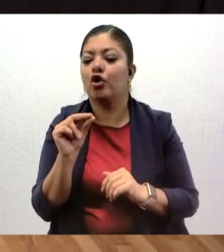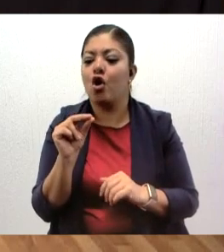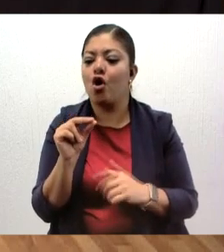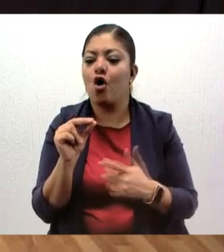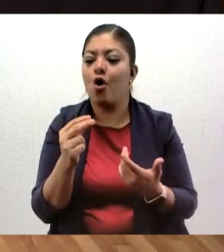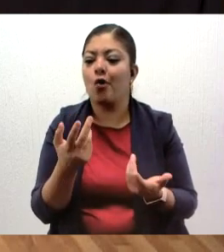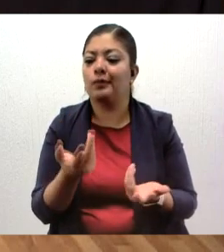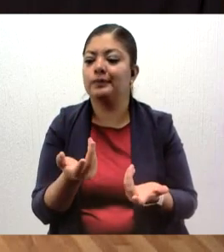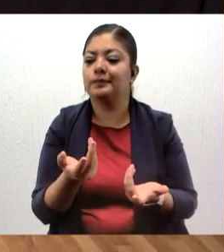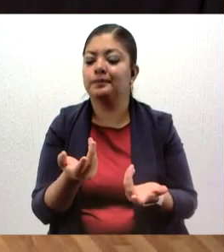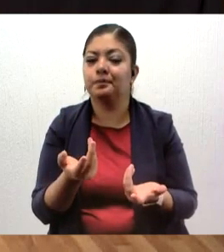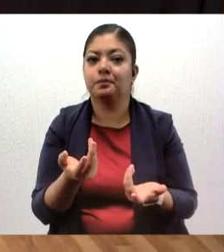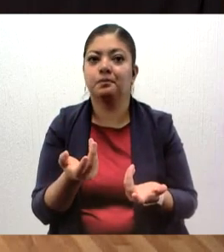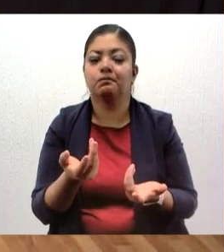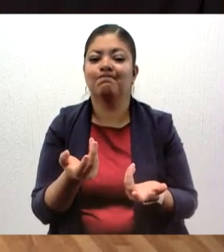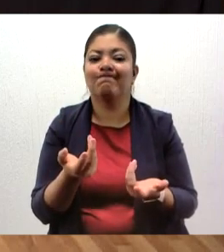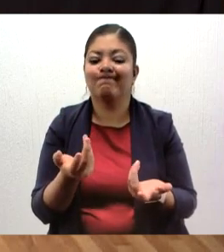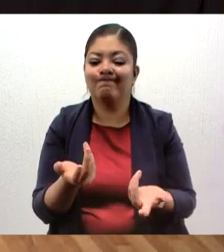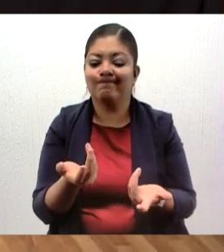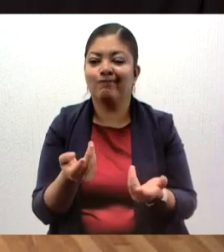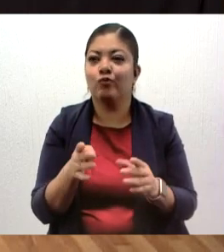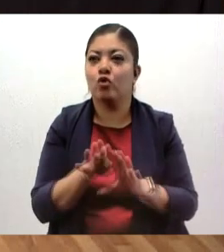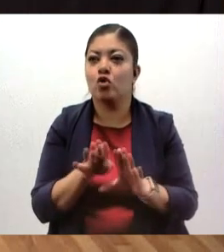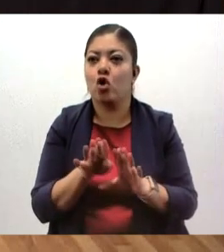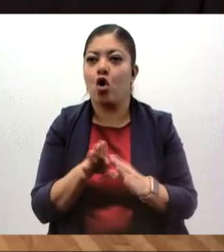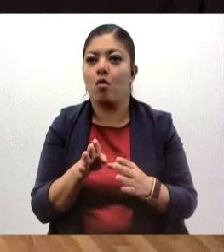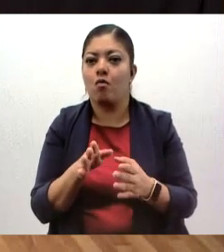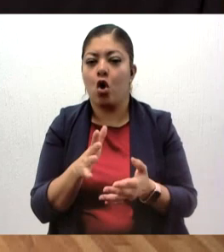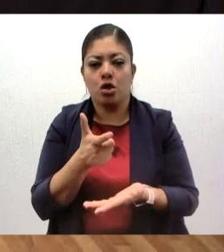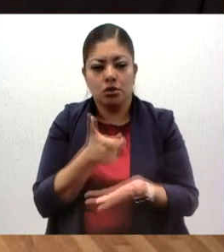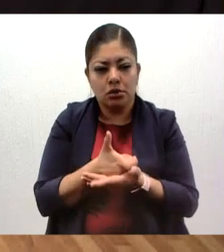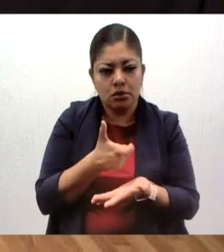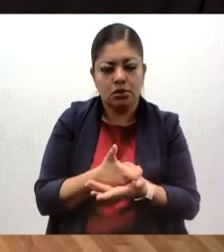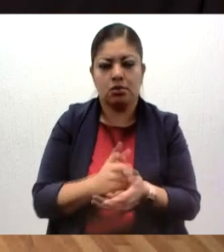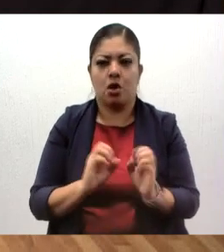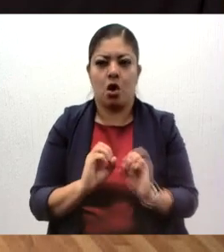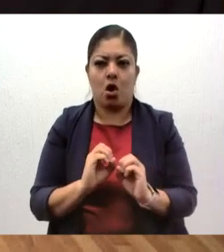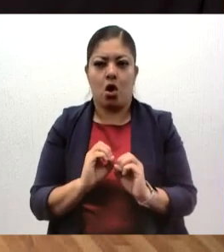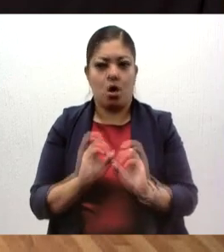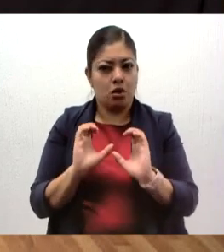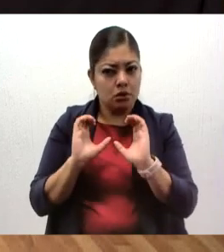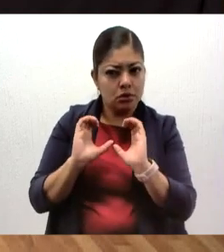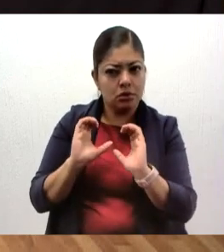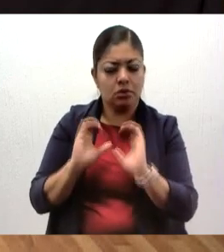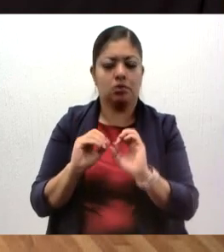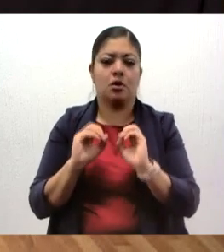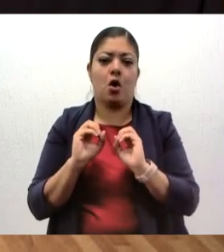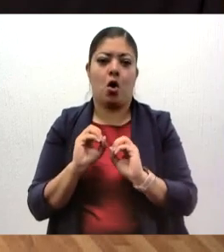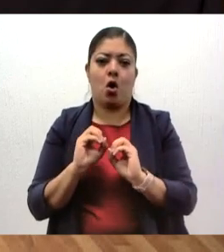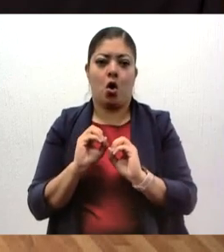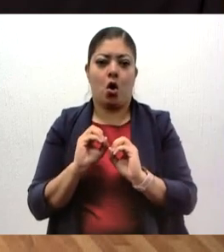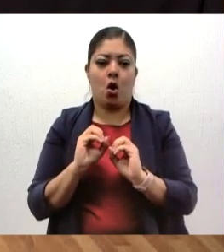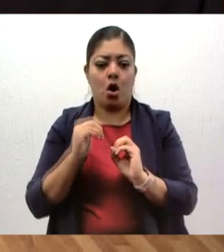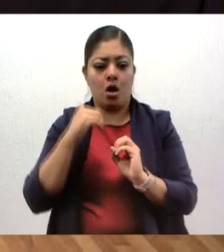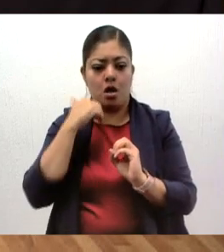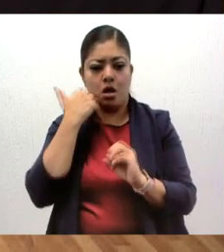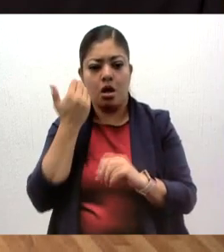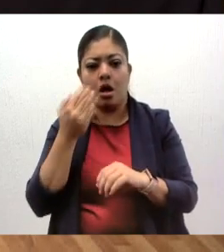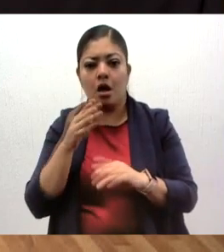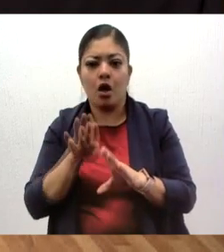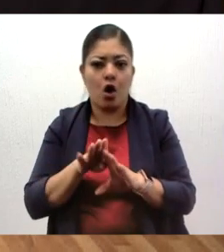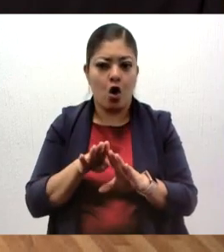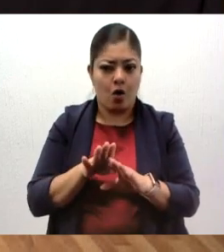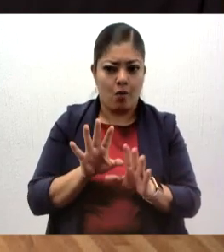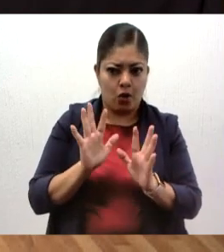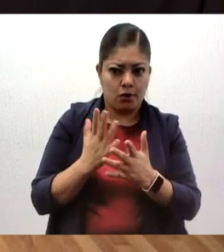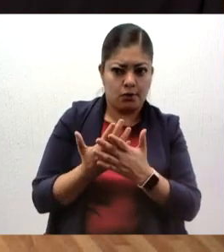de chantajear ni de polarizar ni de amedrentar a ningún otro poder